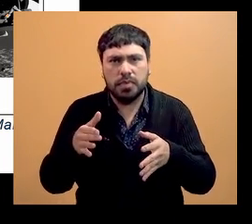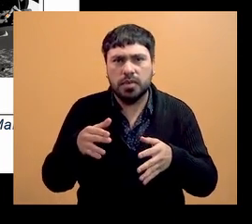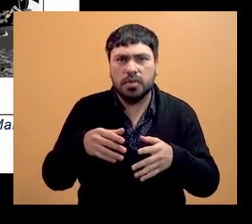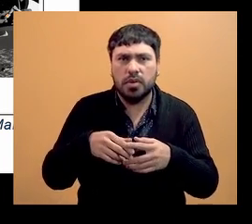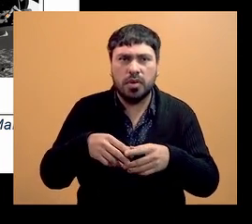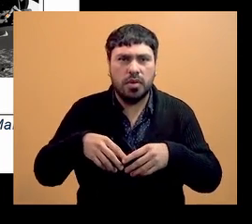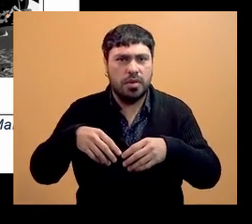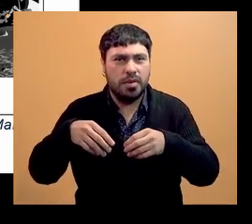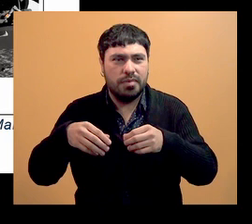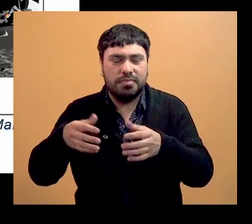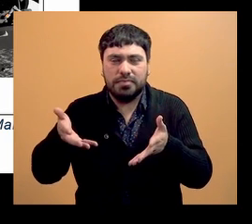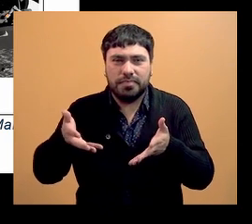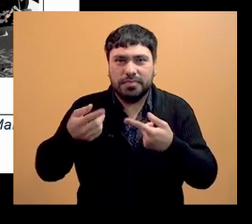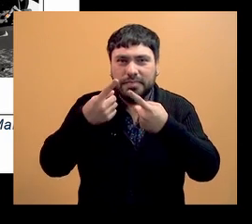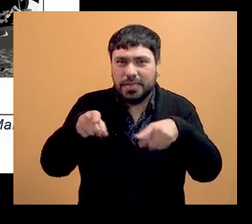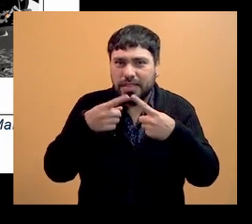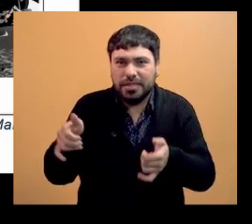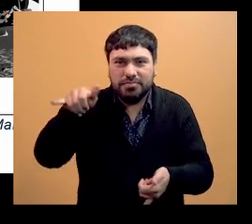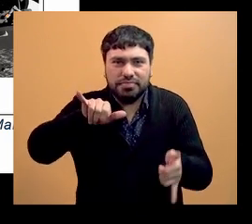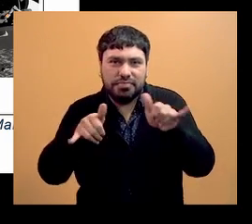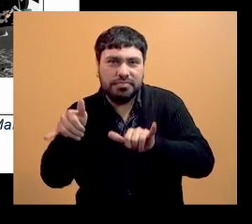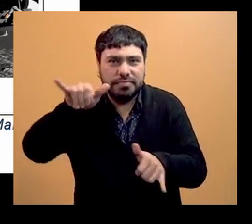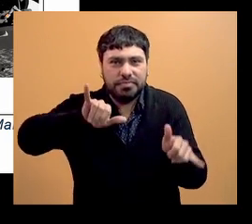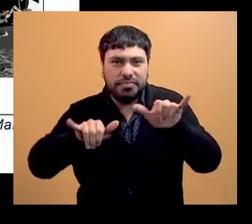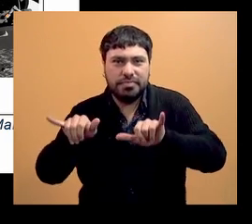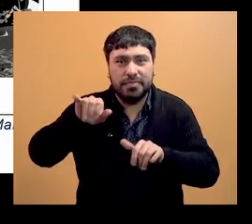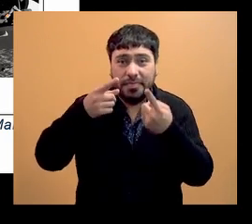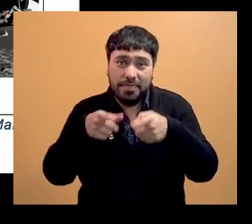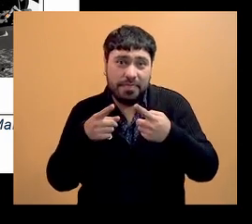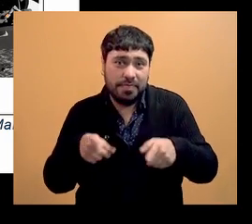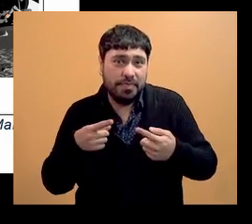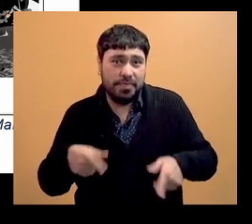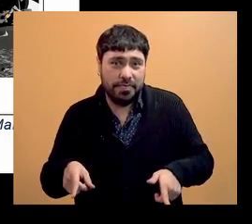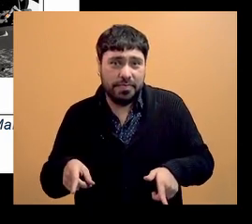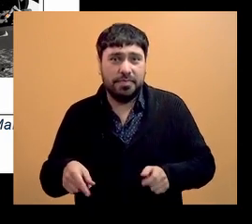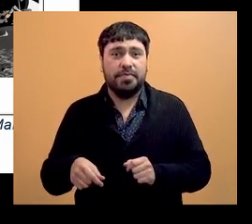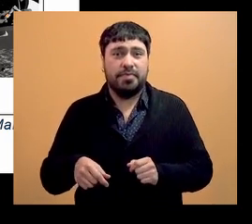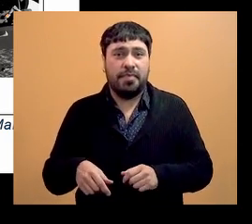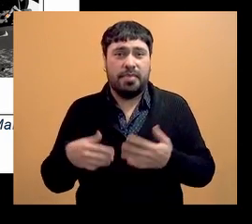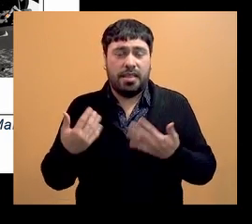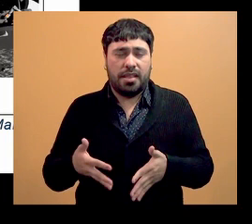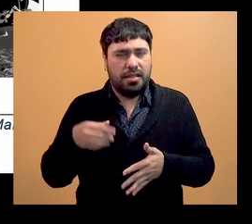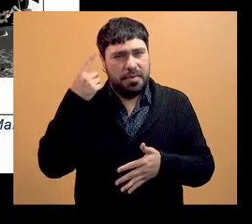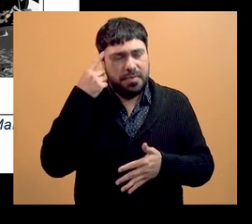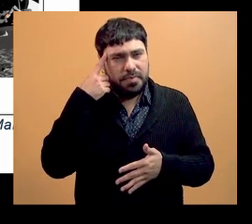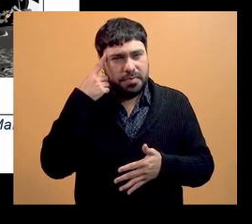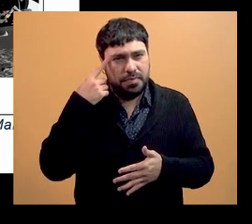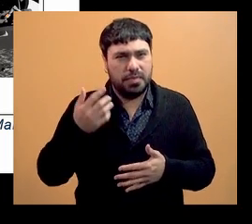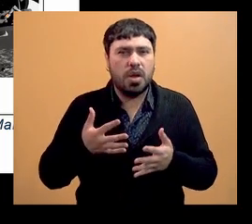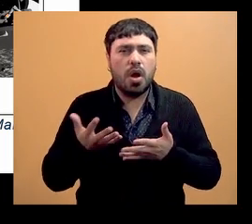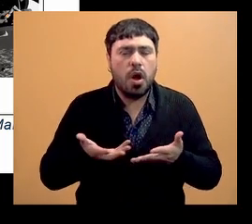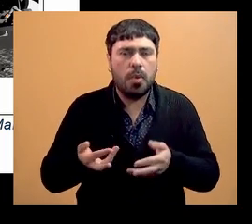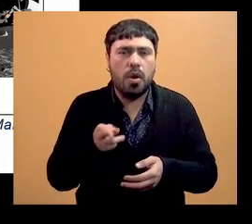para distintas aplicaciones. No solo eso, sino que además recicla el material, es decir, puede volver a crear el